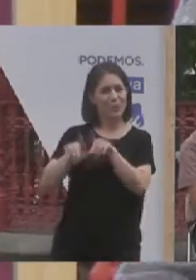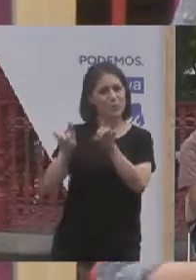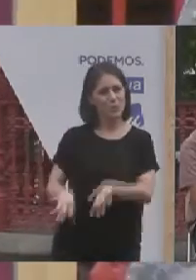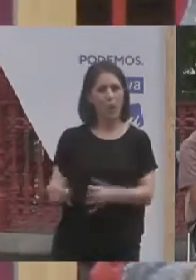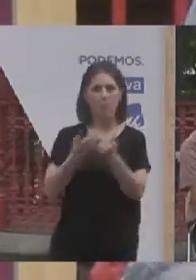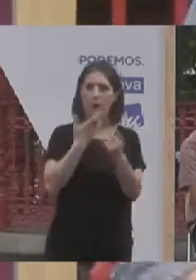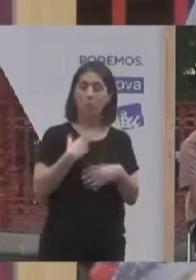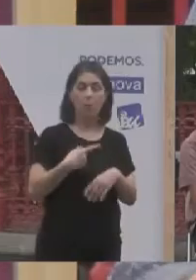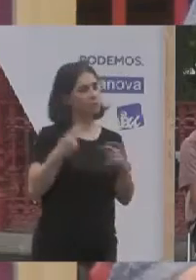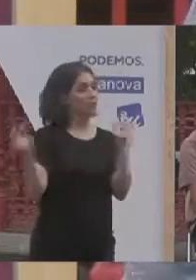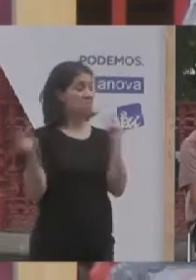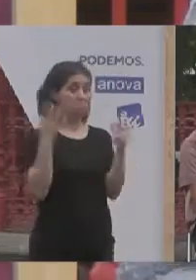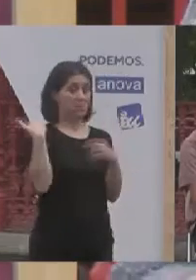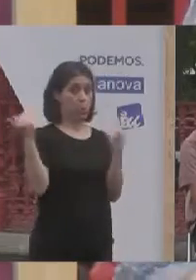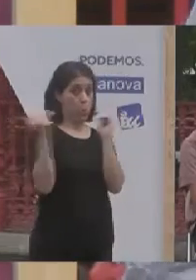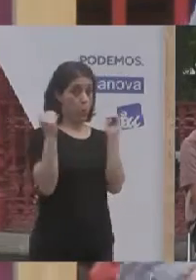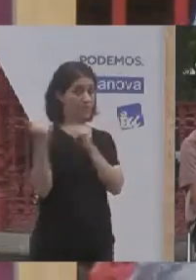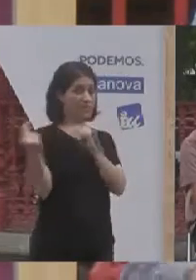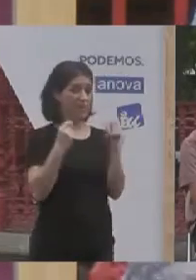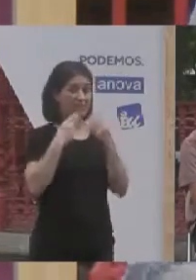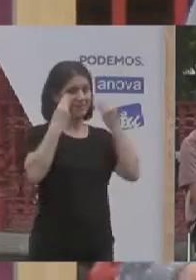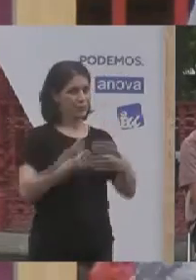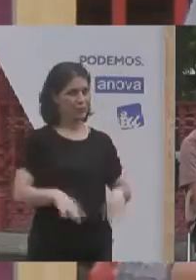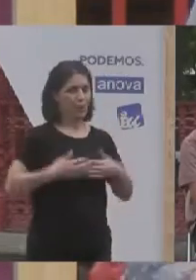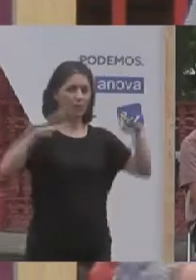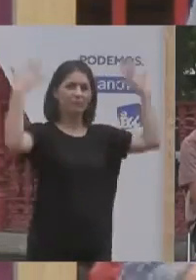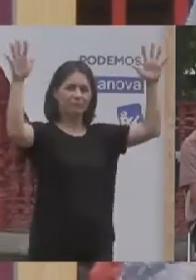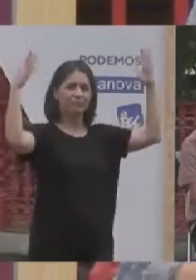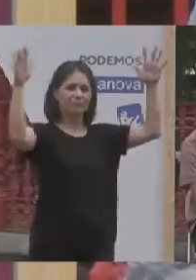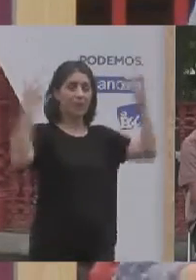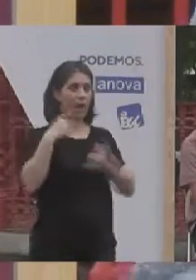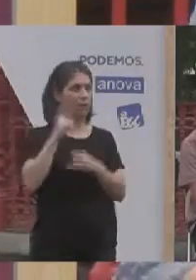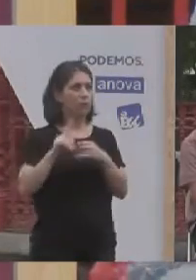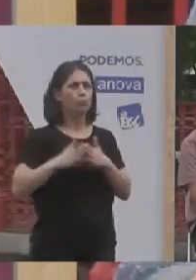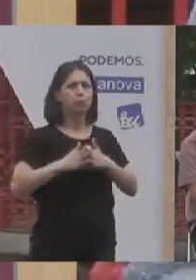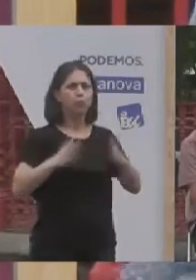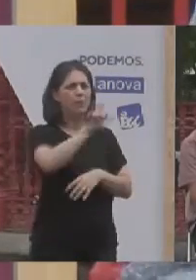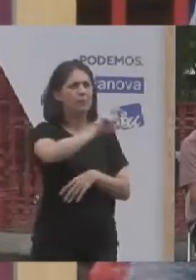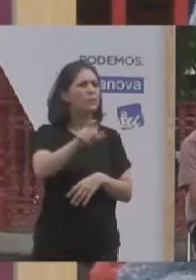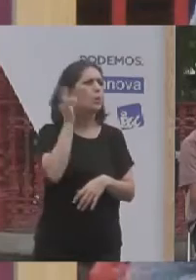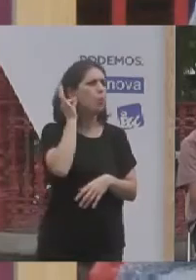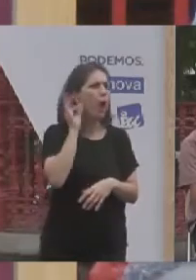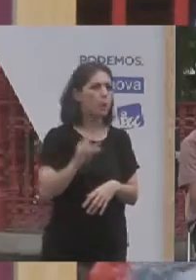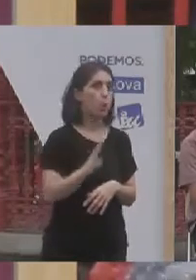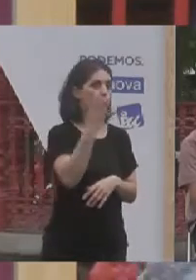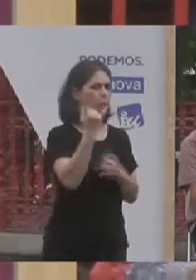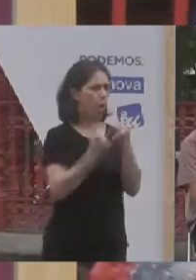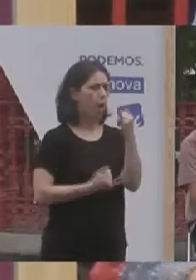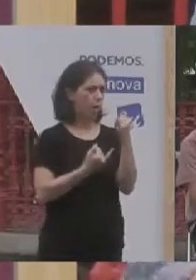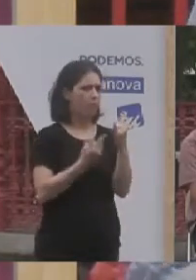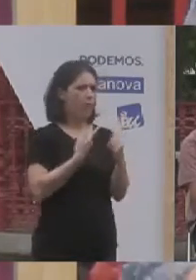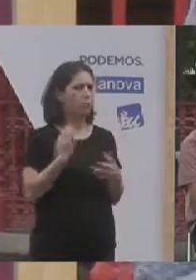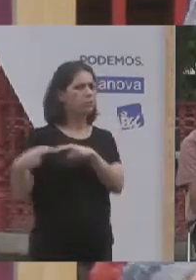históricos como do pasado xoves, que por primeira vez 4 mulleres de primeira liña política